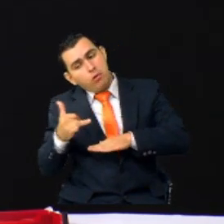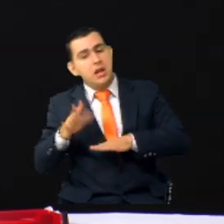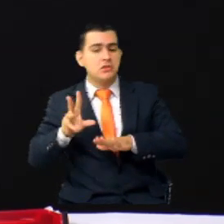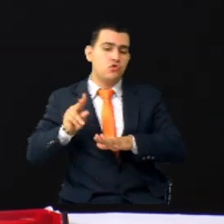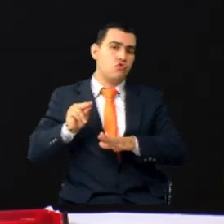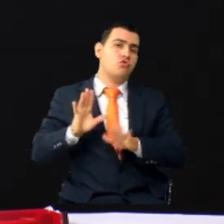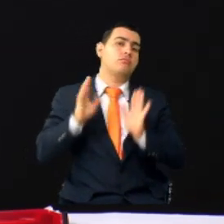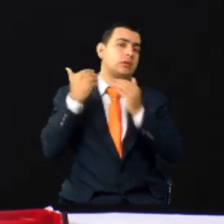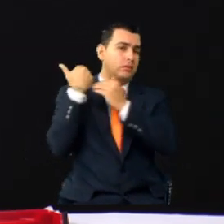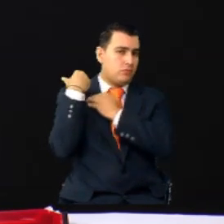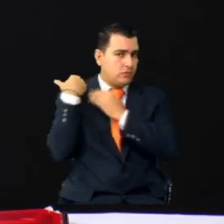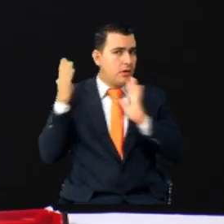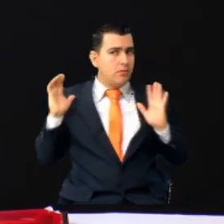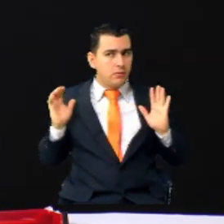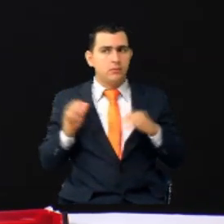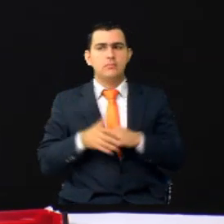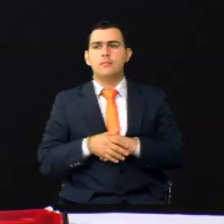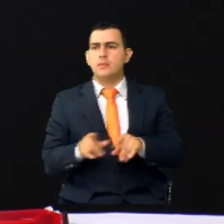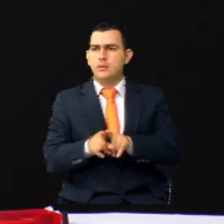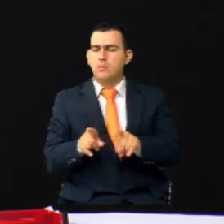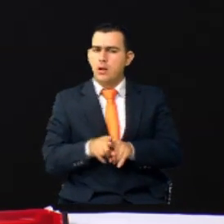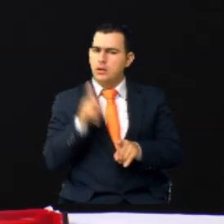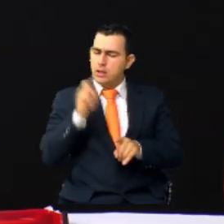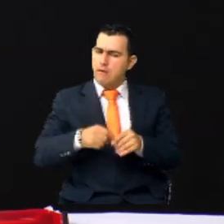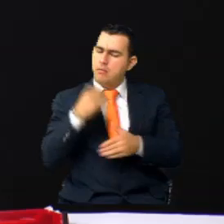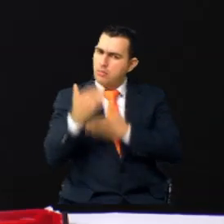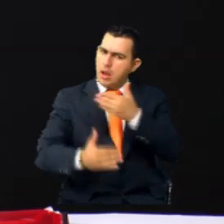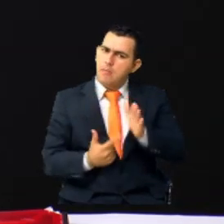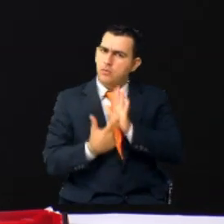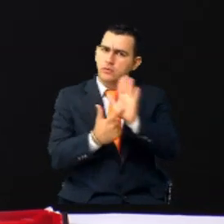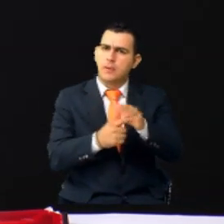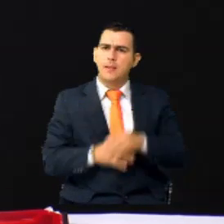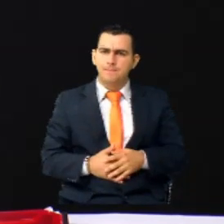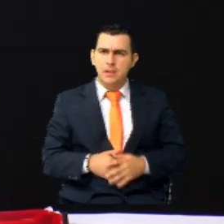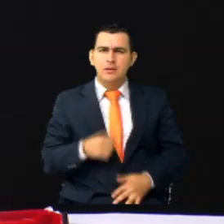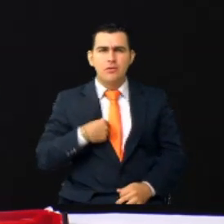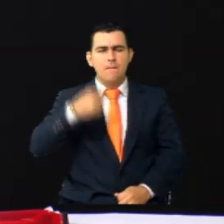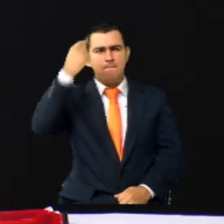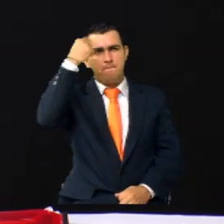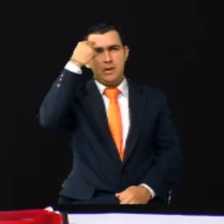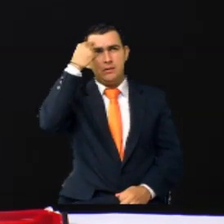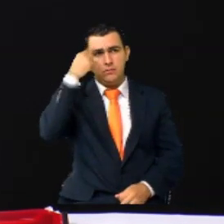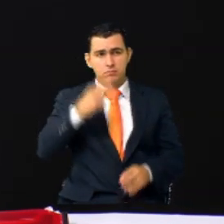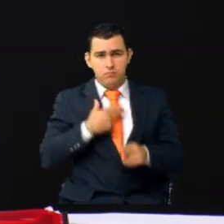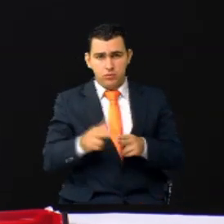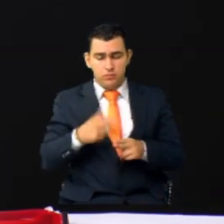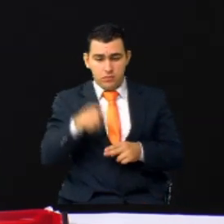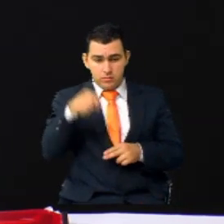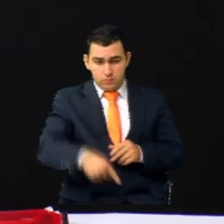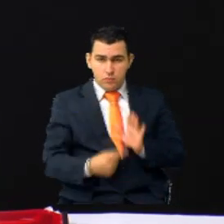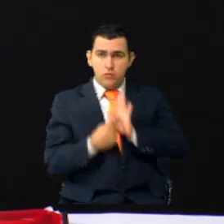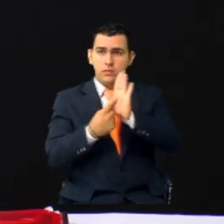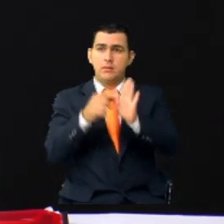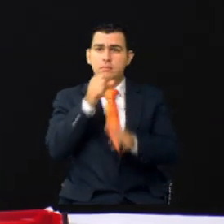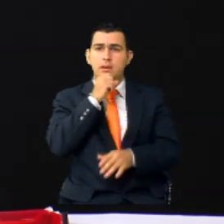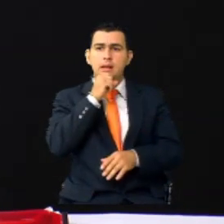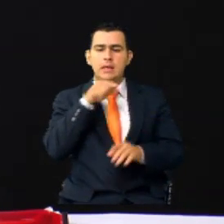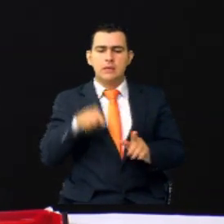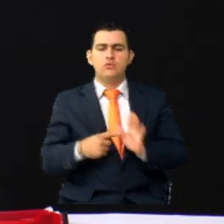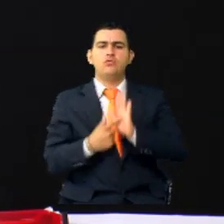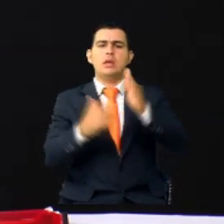un proceso con el cual se puede mostrar y pensaría yo que si hay algo para mostrar en este gobierno, es las